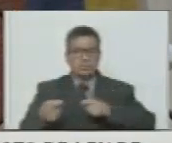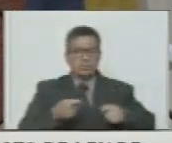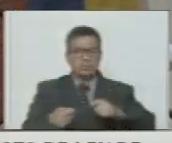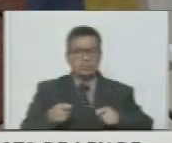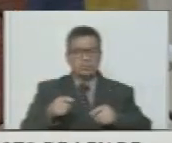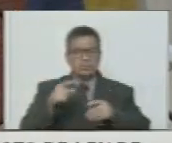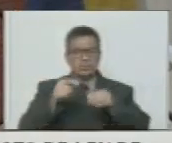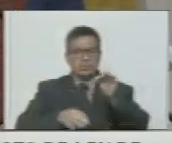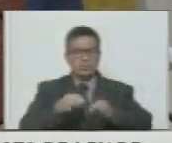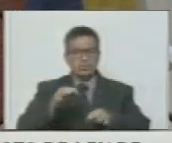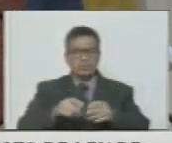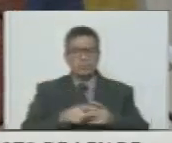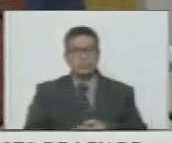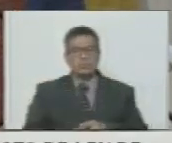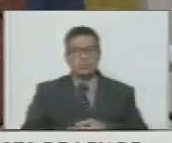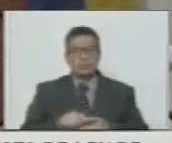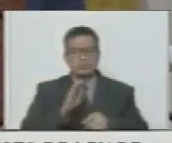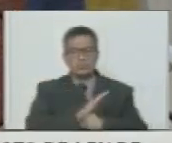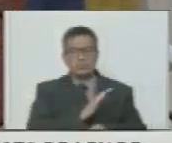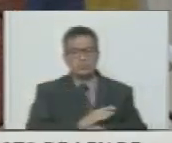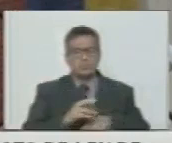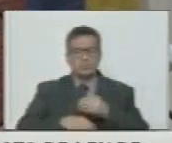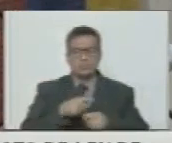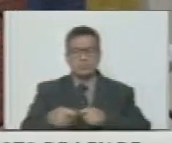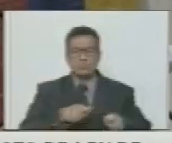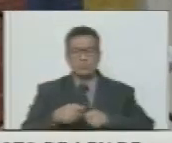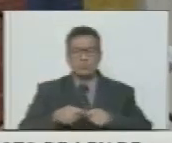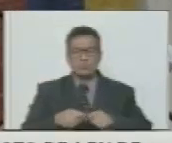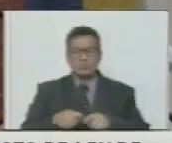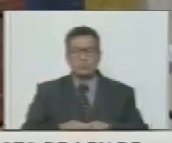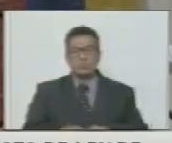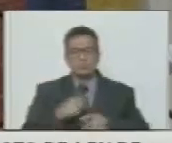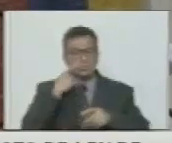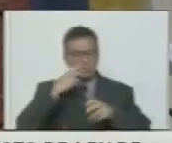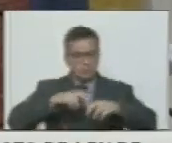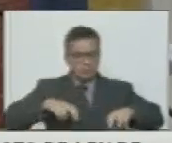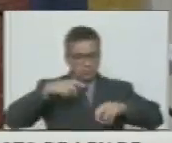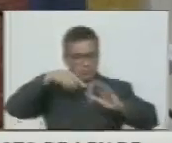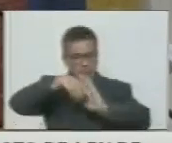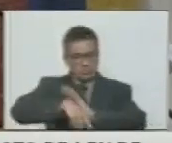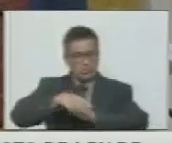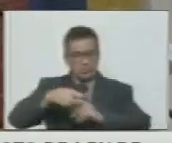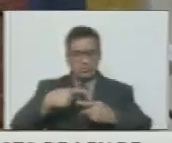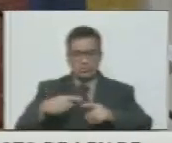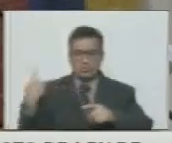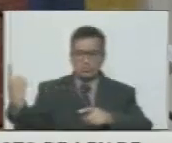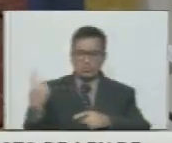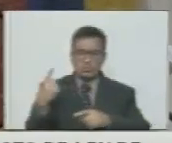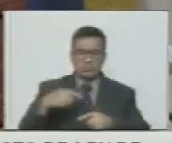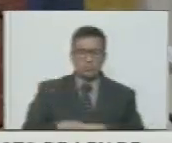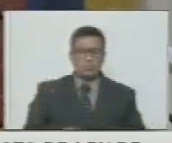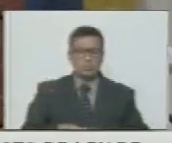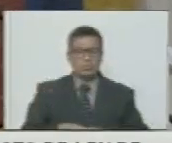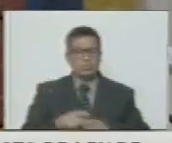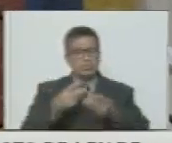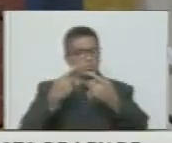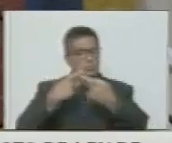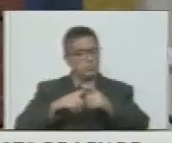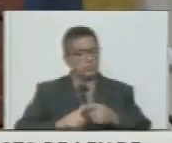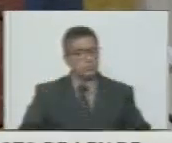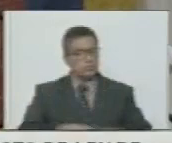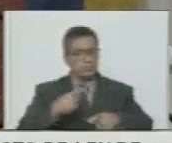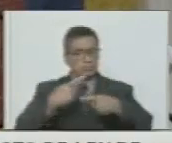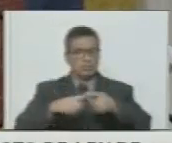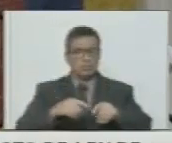intermediario de la actividad aseguradora y para ejercer actividades como auditor interno o externo,